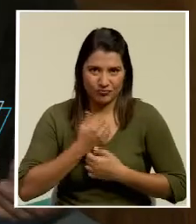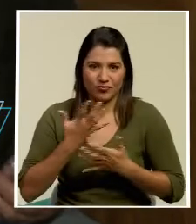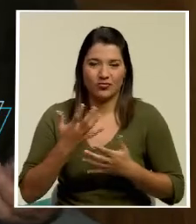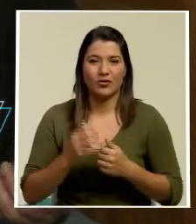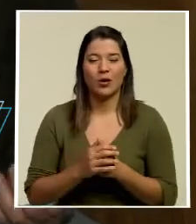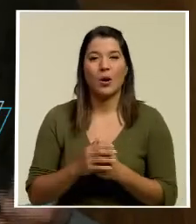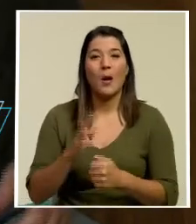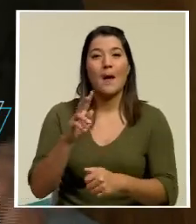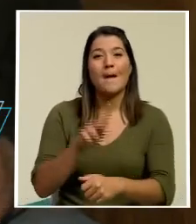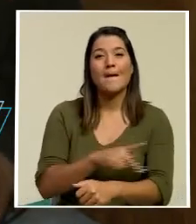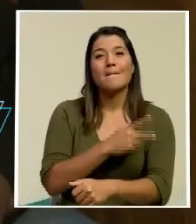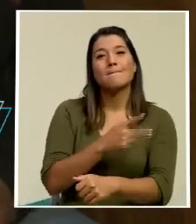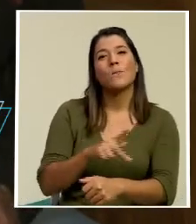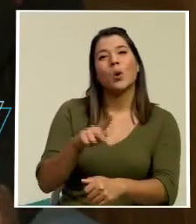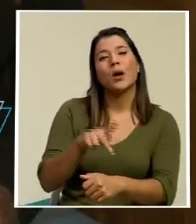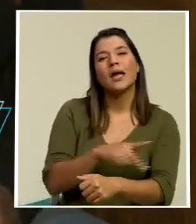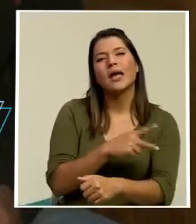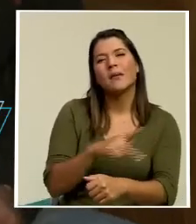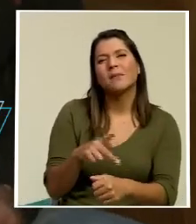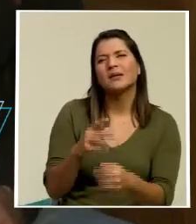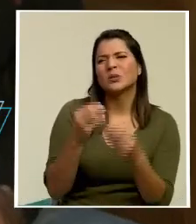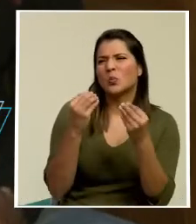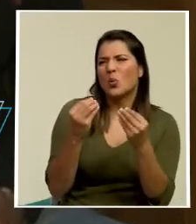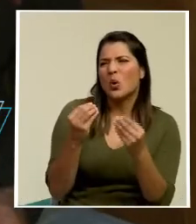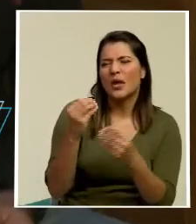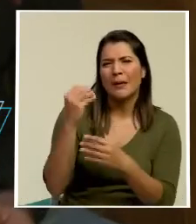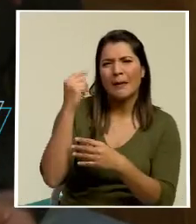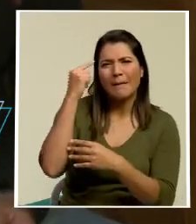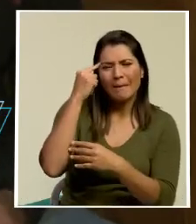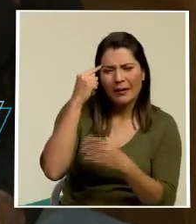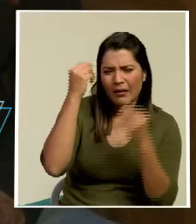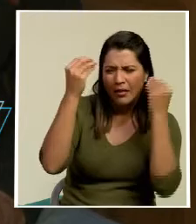o muy pensados o muy